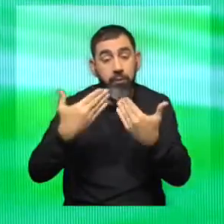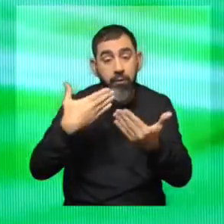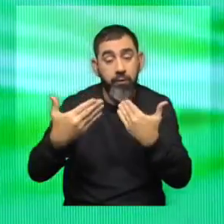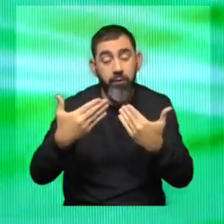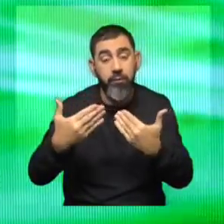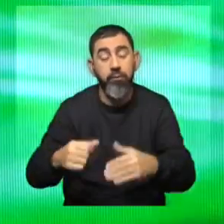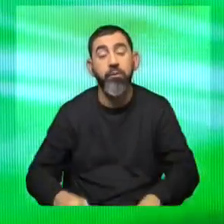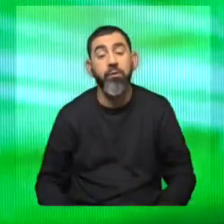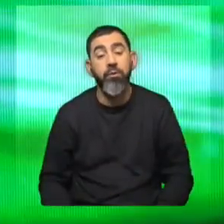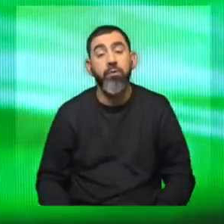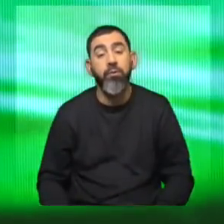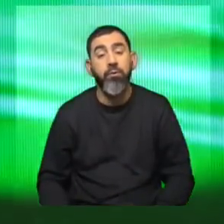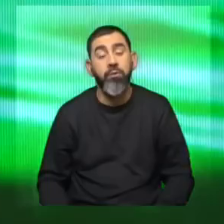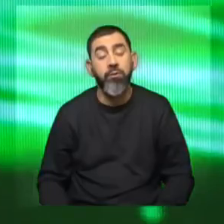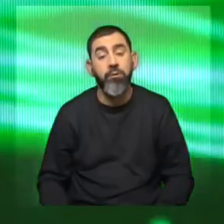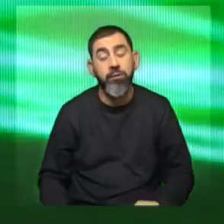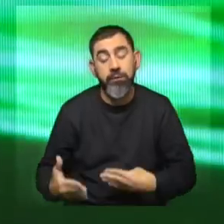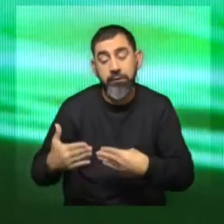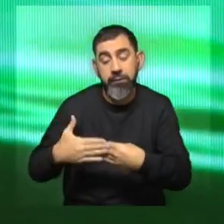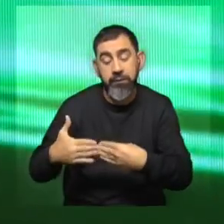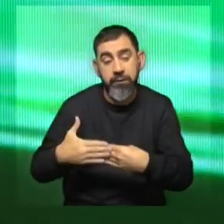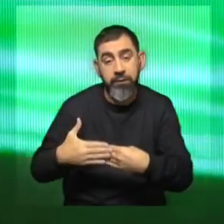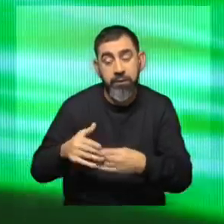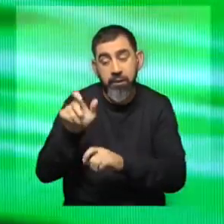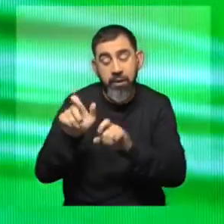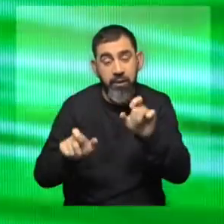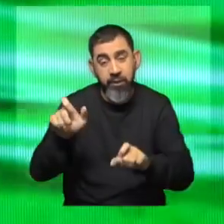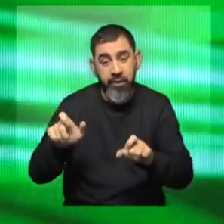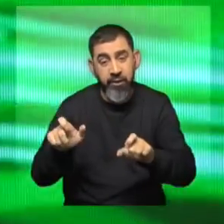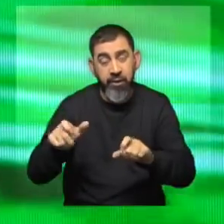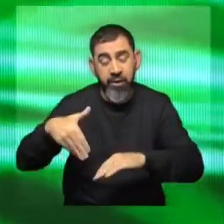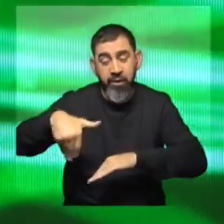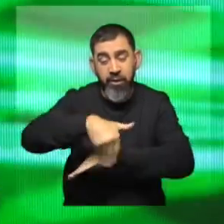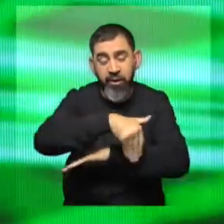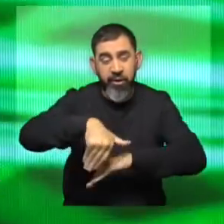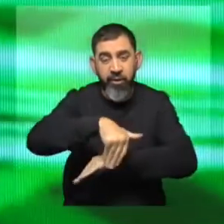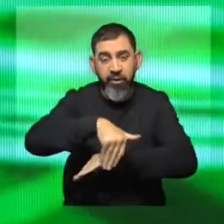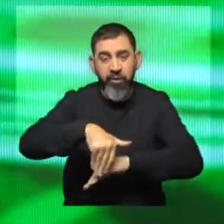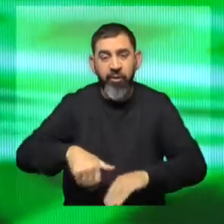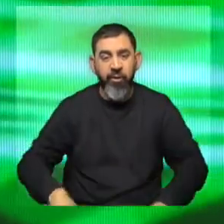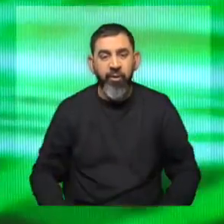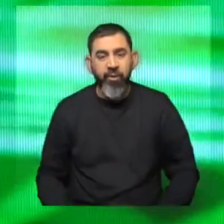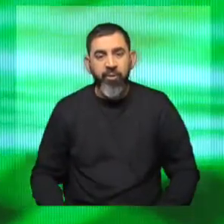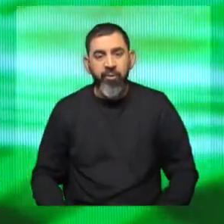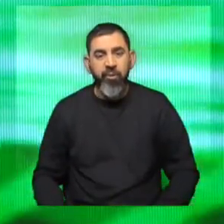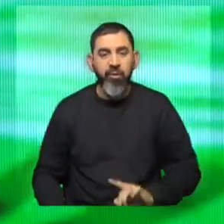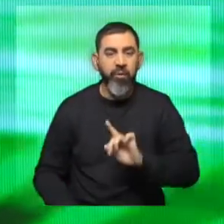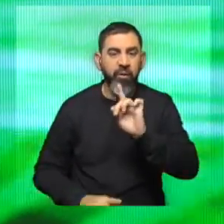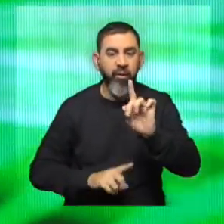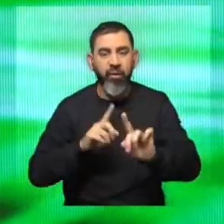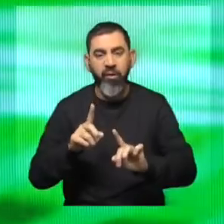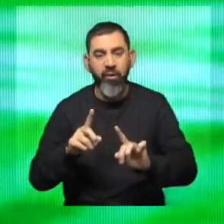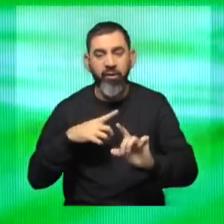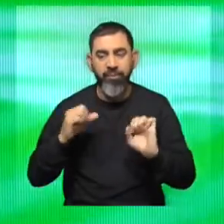y de problematizar que es la cercanía es la proximidad de aquella persona que está en situación de calle este muchas veces este